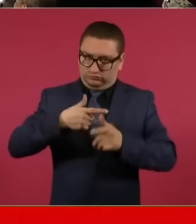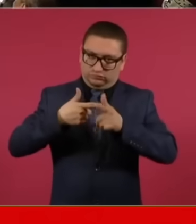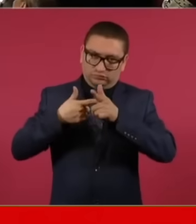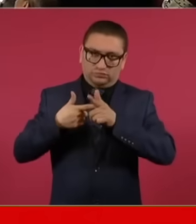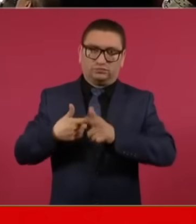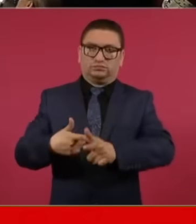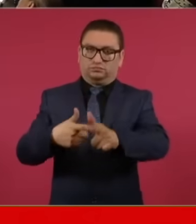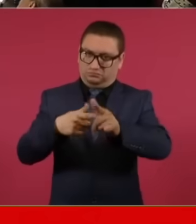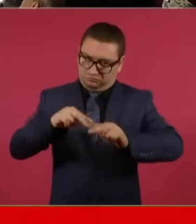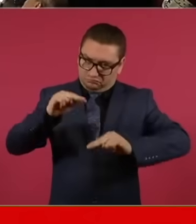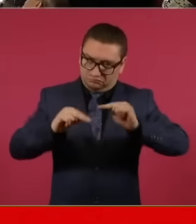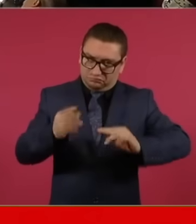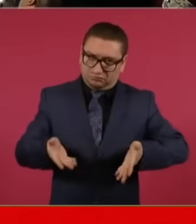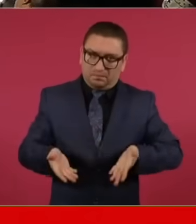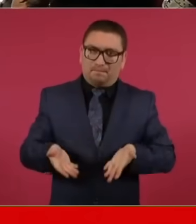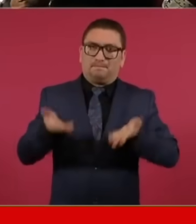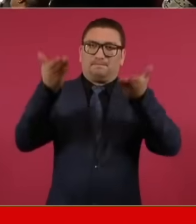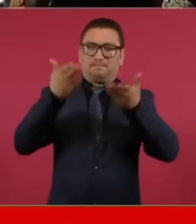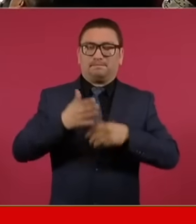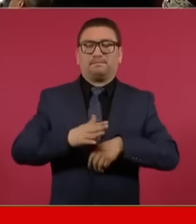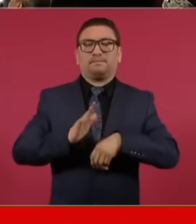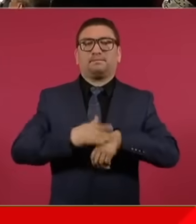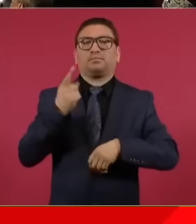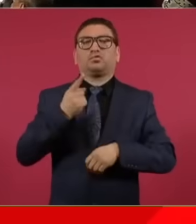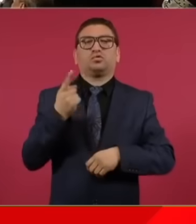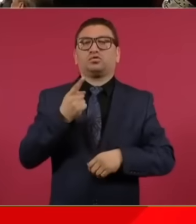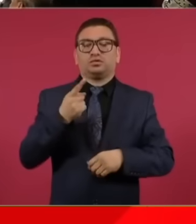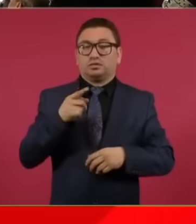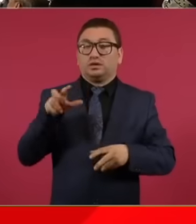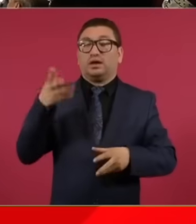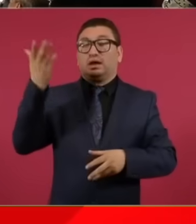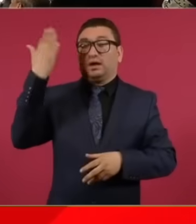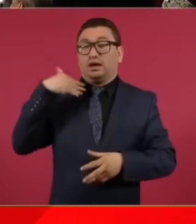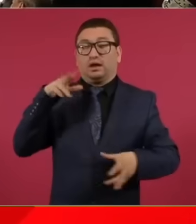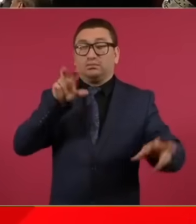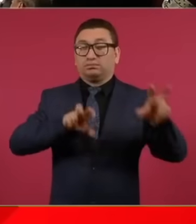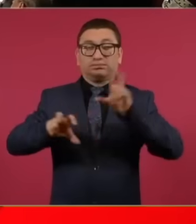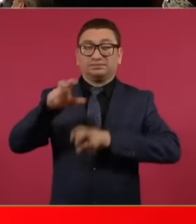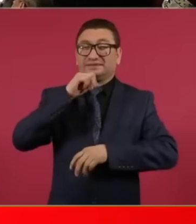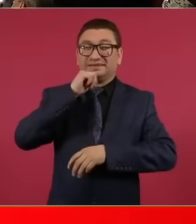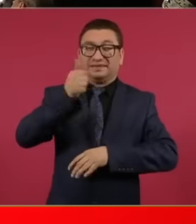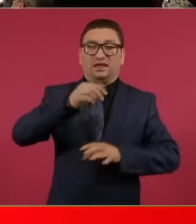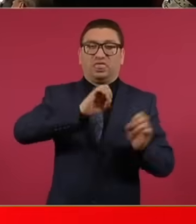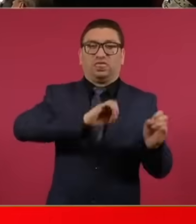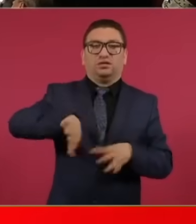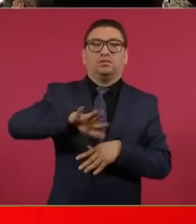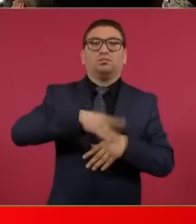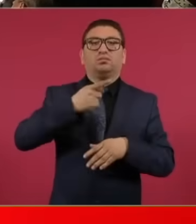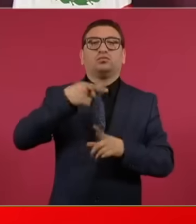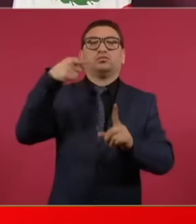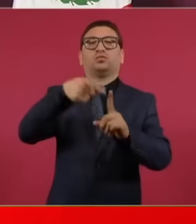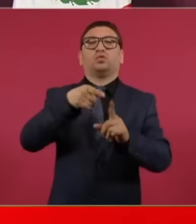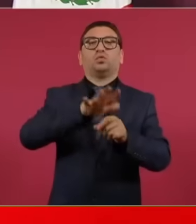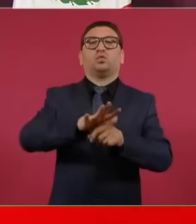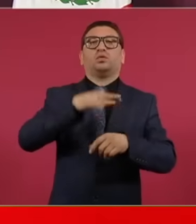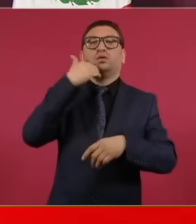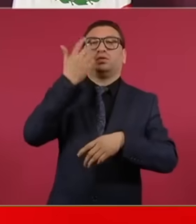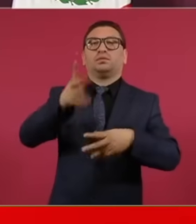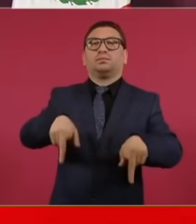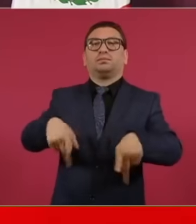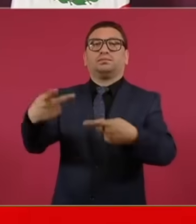a subir más, porque no se les invertía nada, porque el propósito era